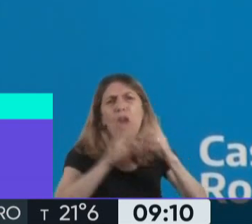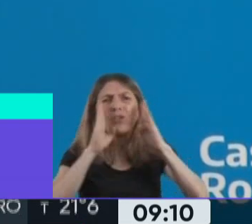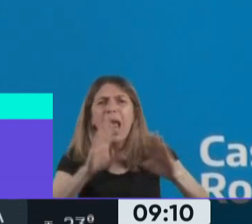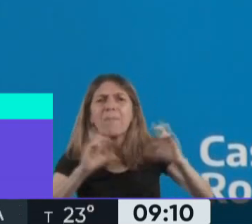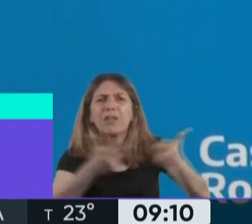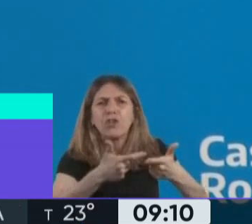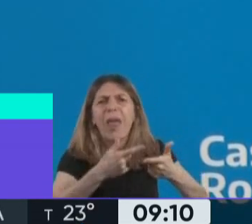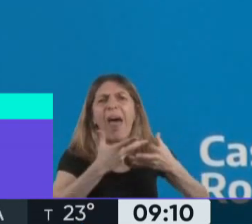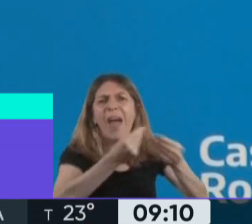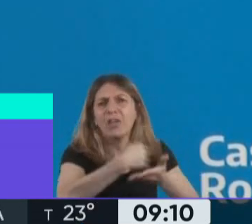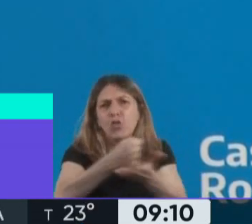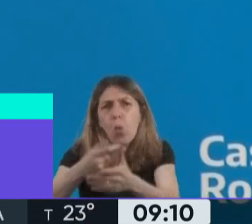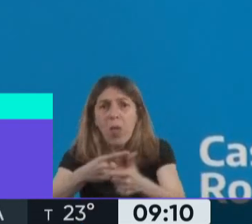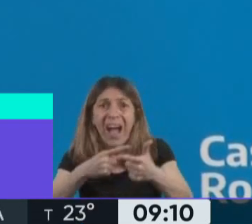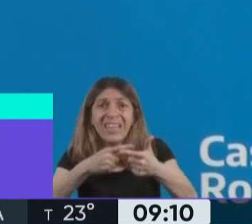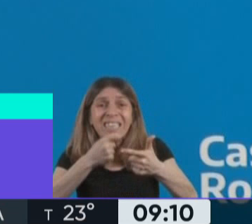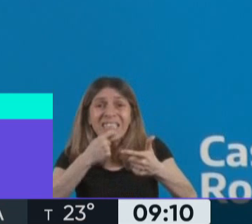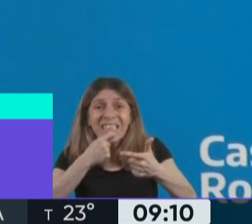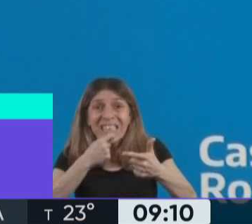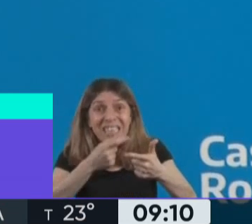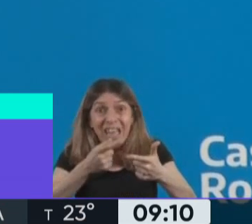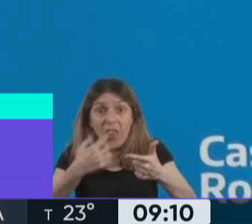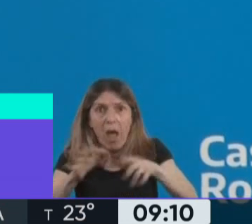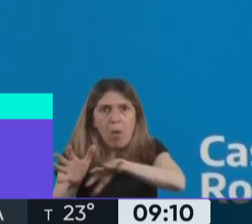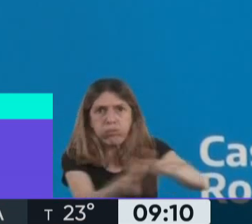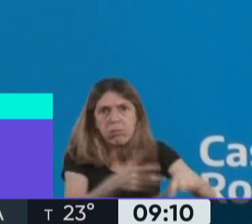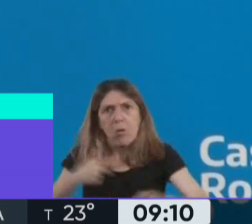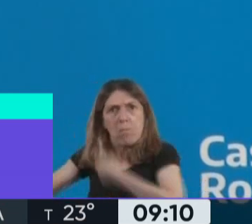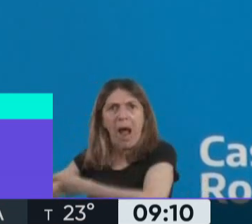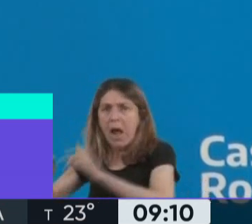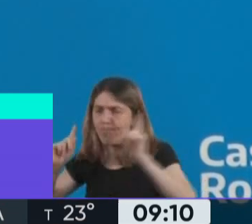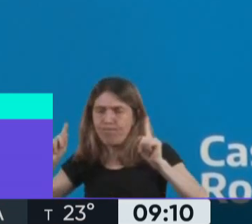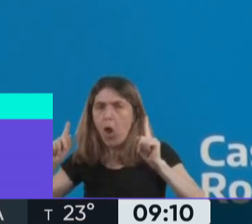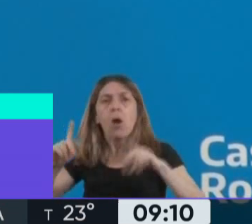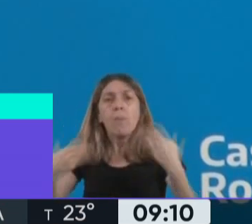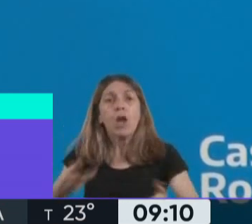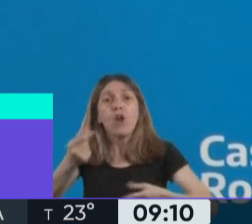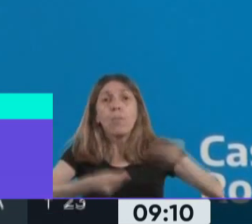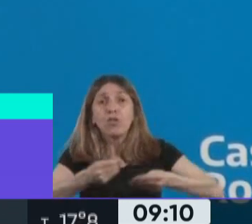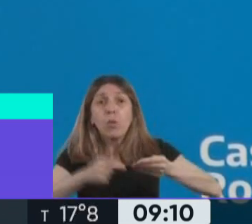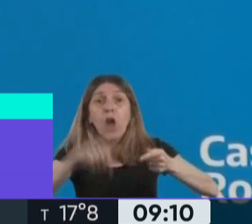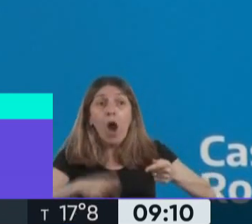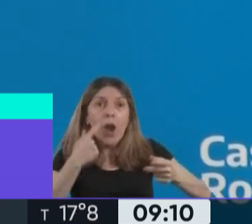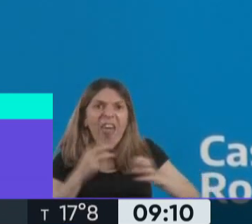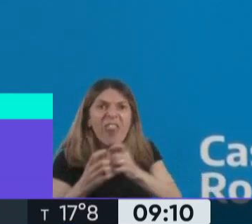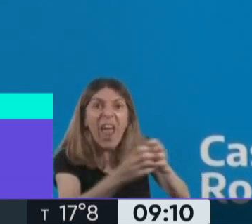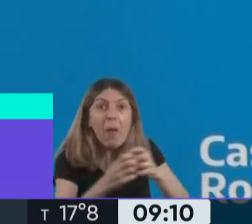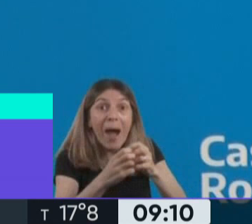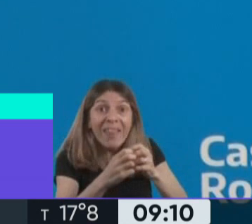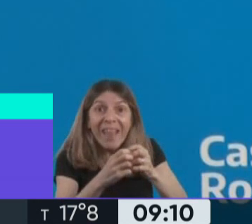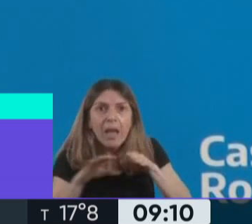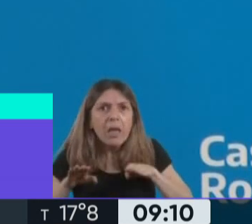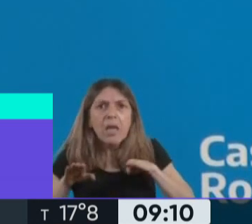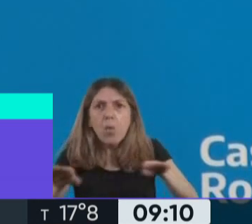porque tendríamos comprometido todo el presupuesto en esos pagos. Por lo tanto, como el presupuesto se está debatiendo en el mismo momento en que se lleva